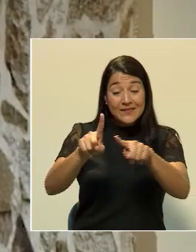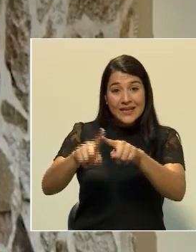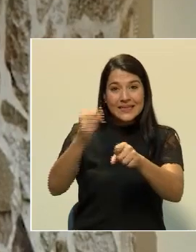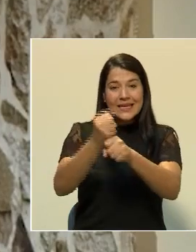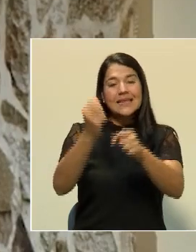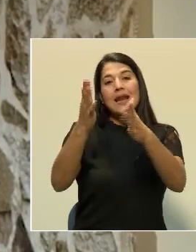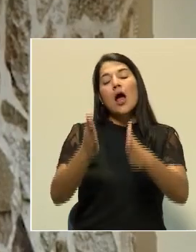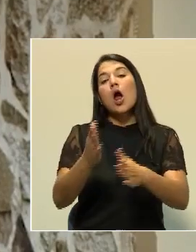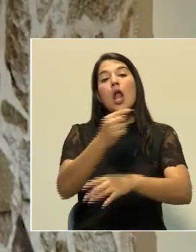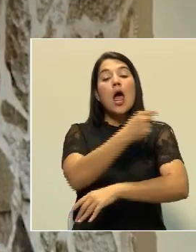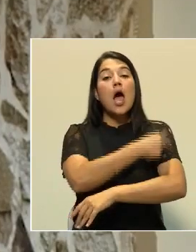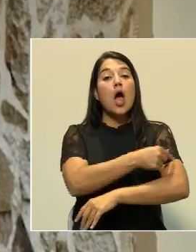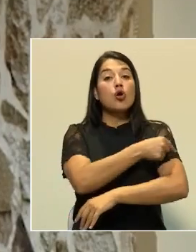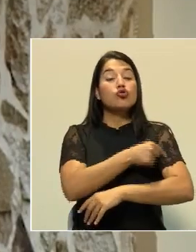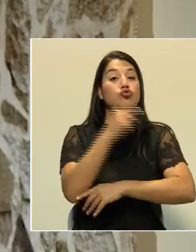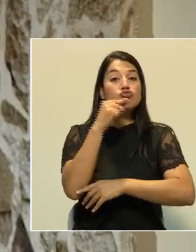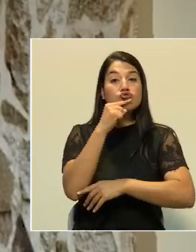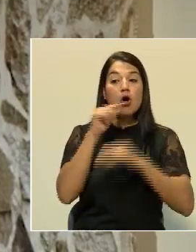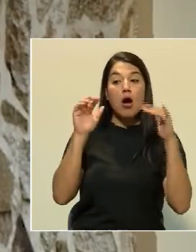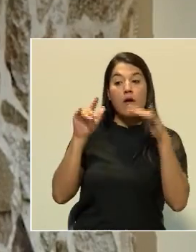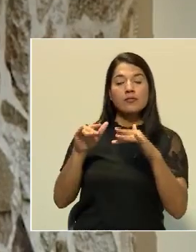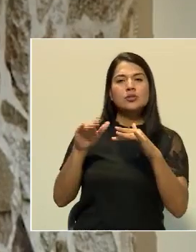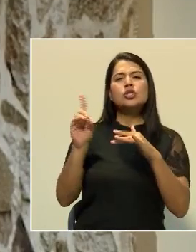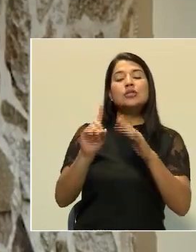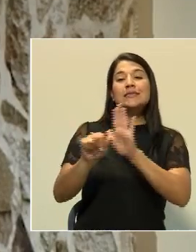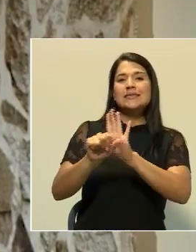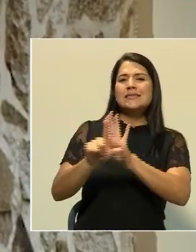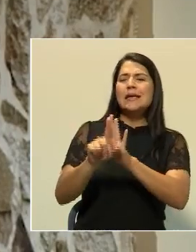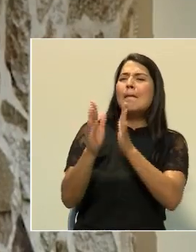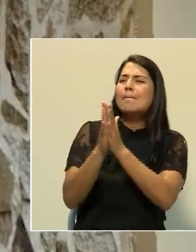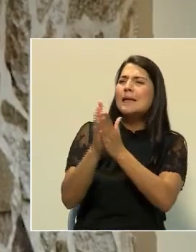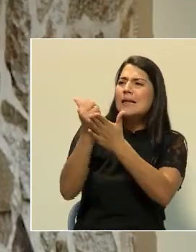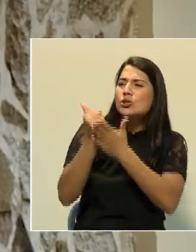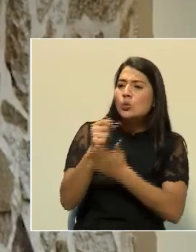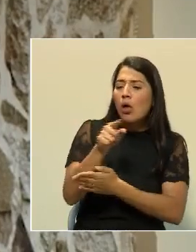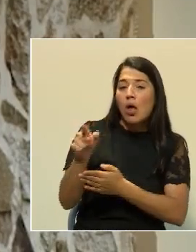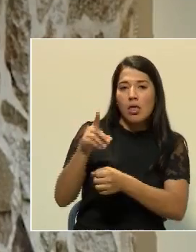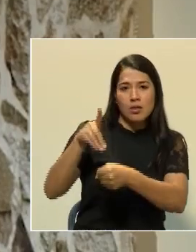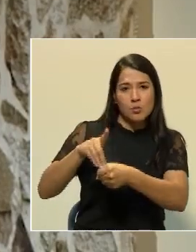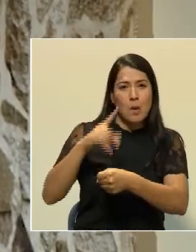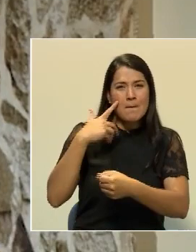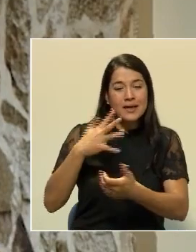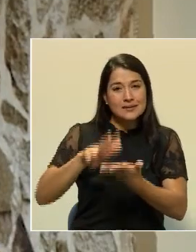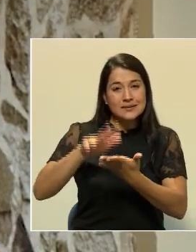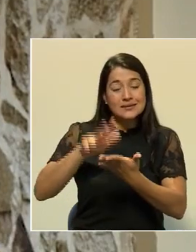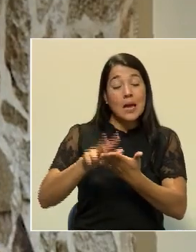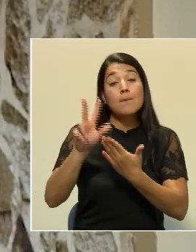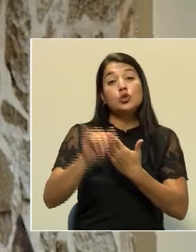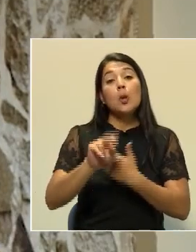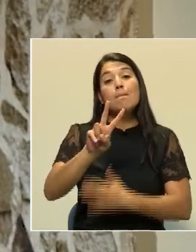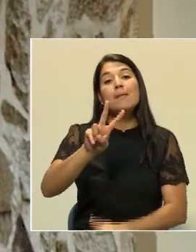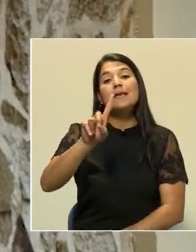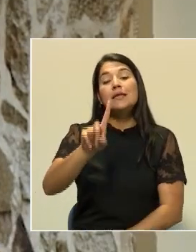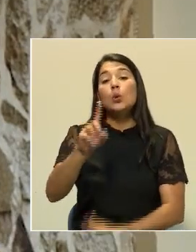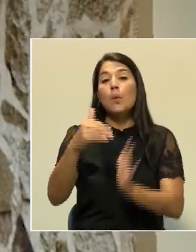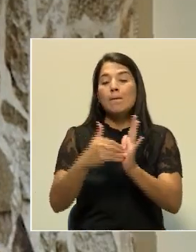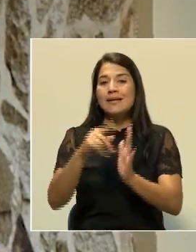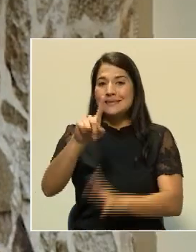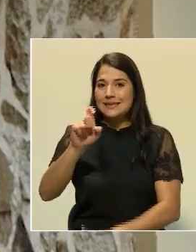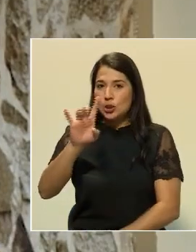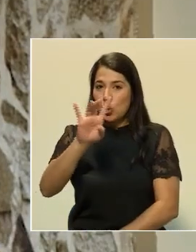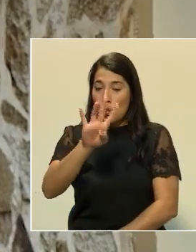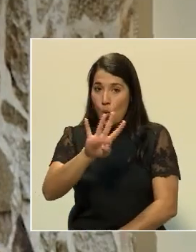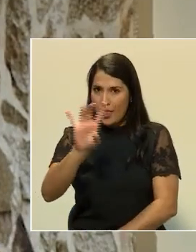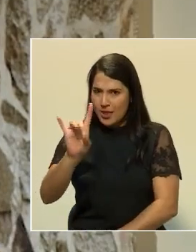llegaron a las afueras de la Asamblea Legislativa para pedir el apoyo a los diputados para el proyecto 21.148 que permitiría